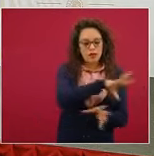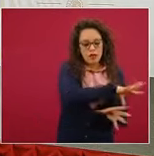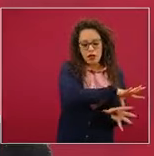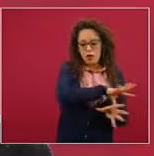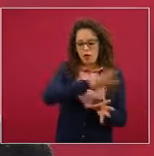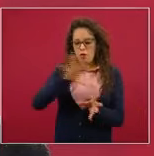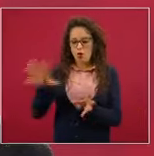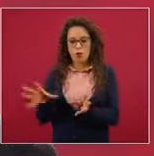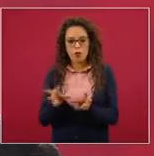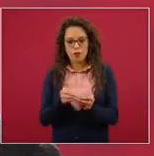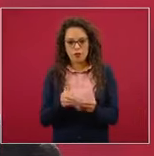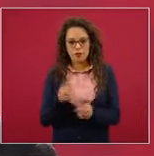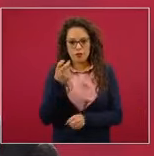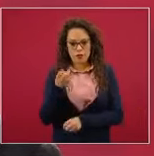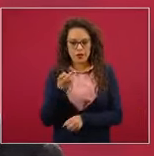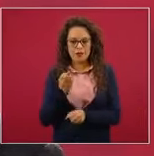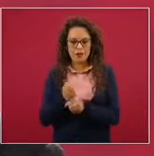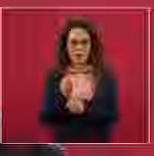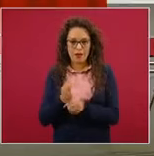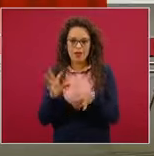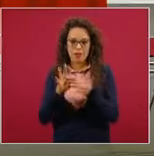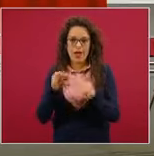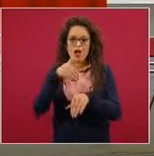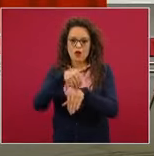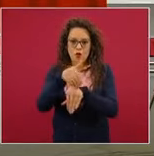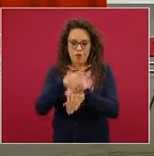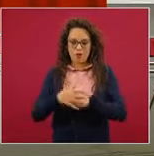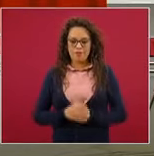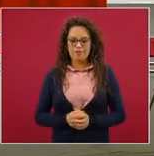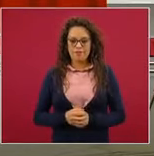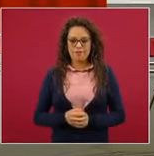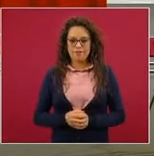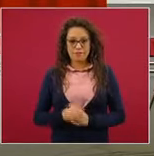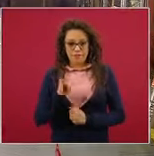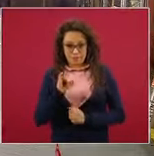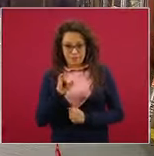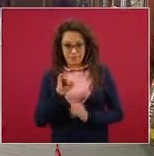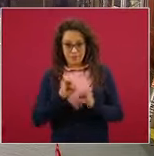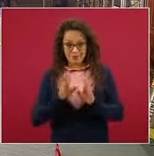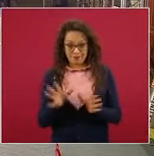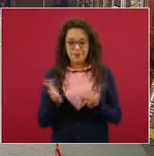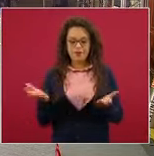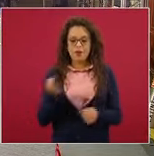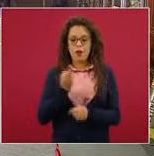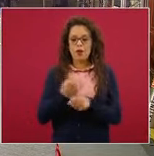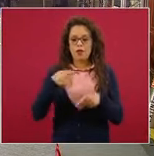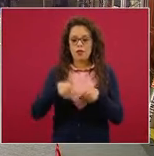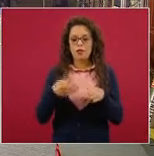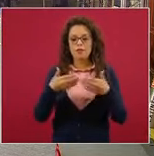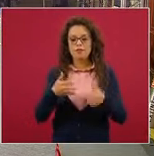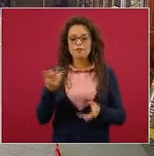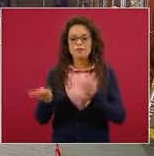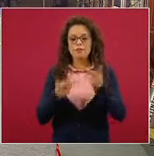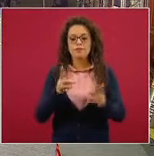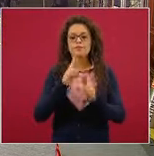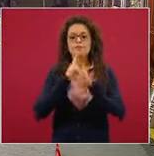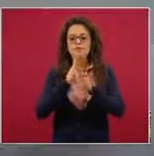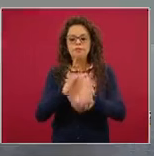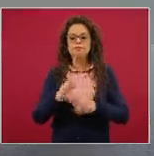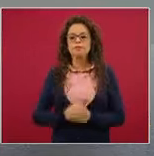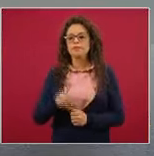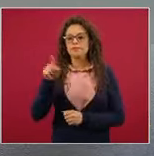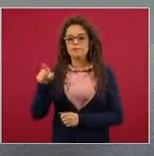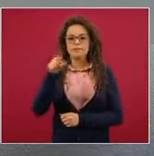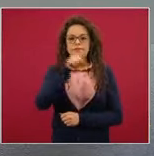atrás. ¿Sí? Esa es la idea. Vamos a abrir a preguntas y respuestas. Tenemos primero a Héctor García, Natalia Vitela,